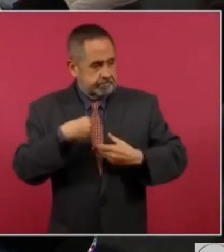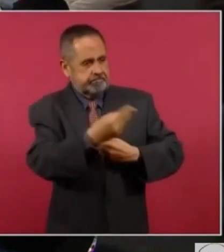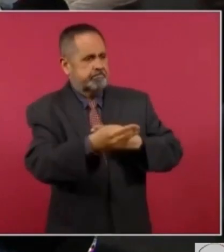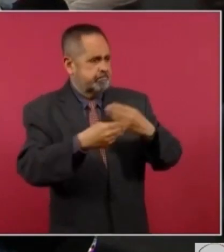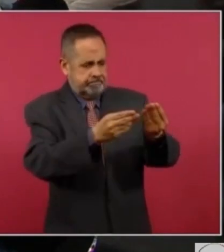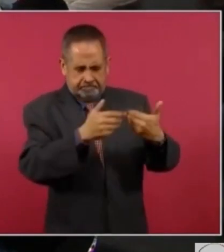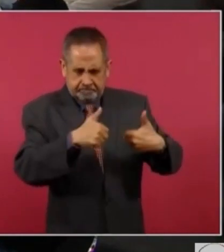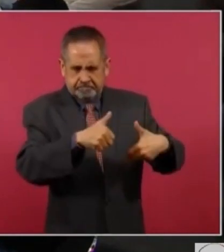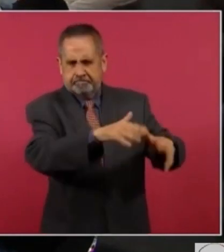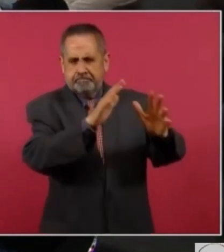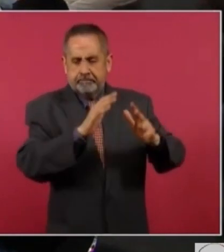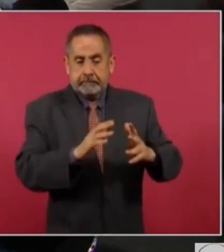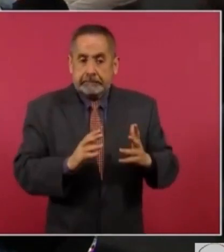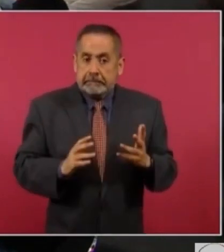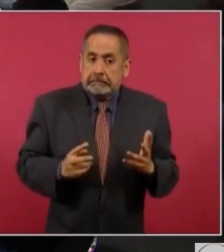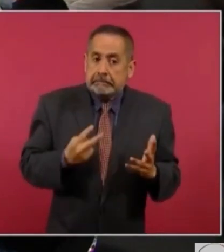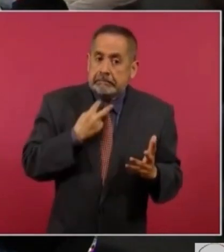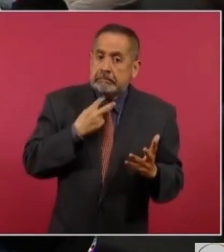pues